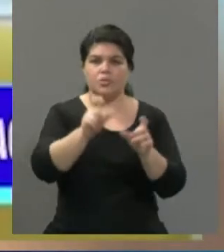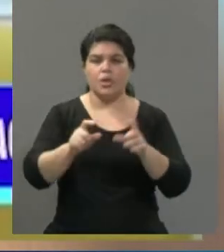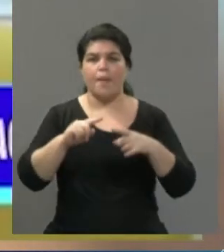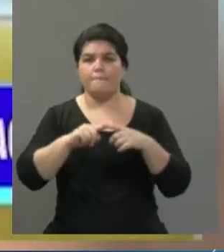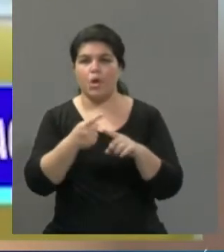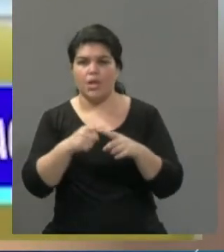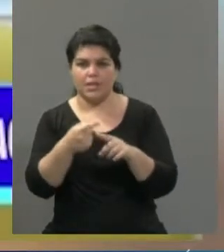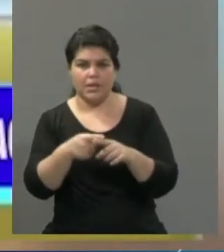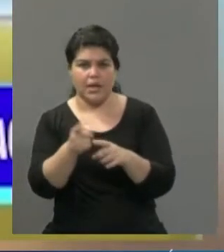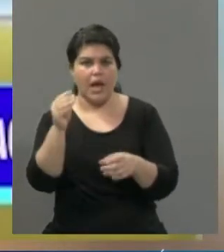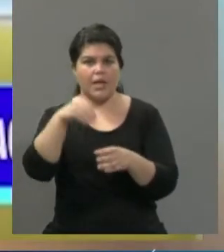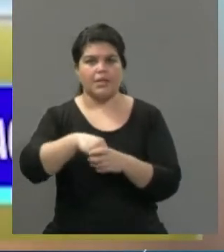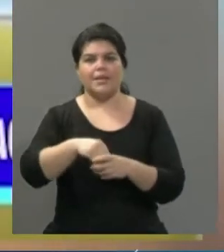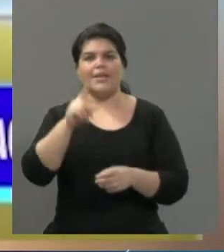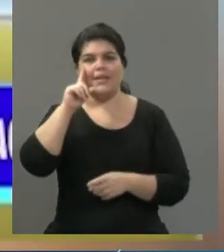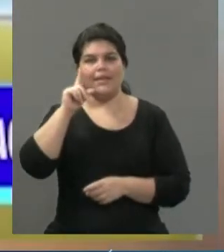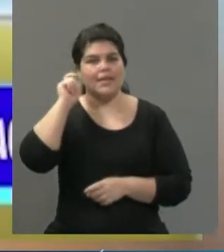Fernando Iglesias,